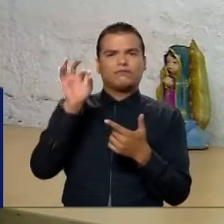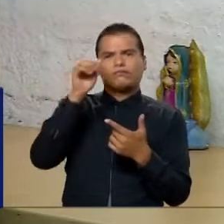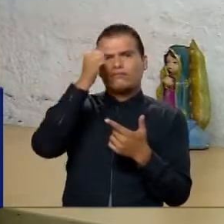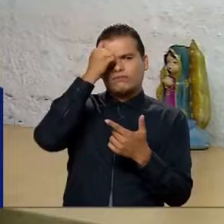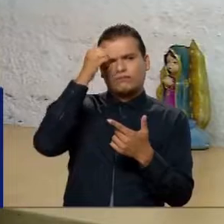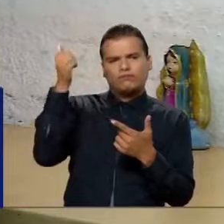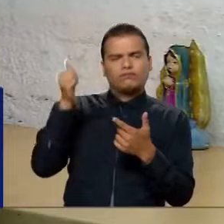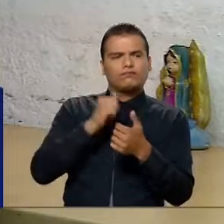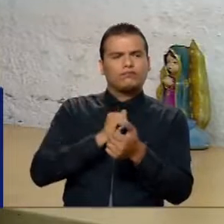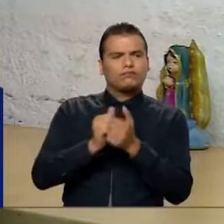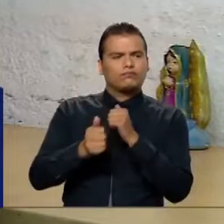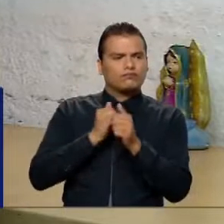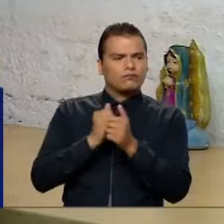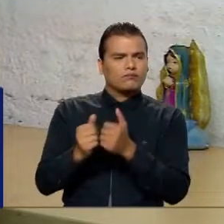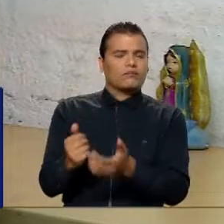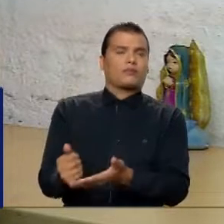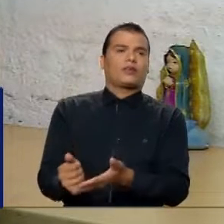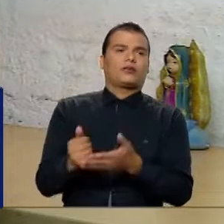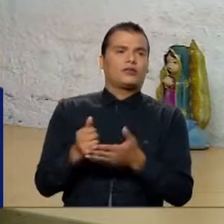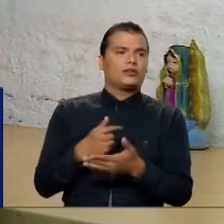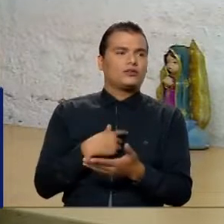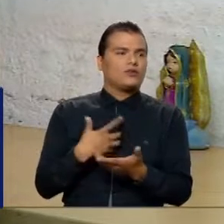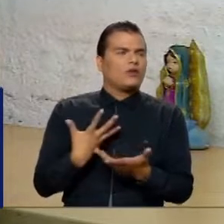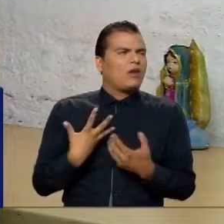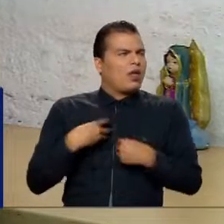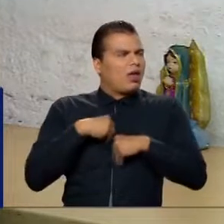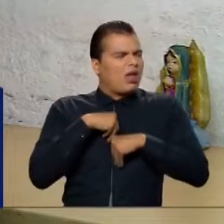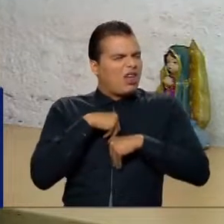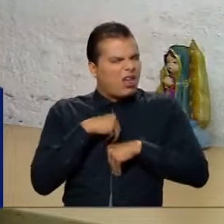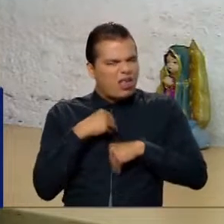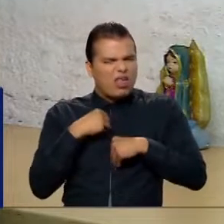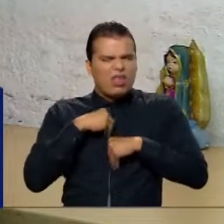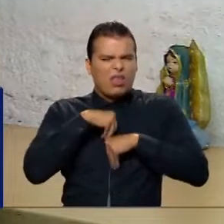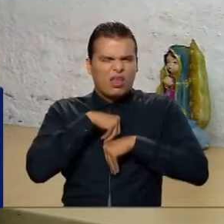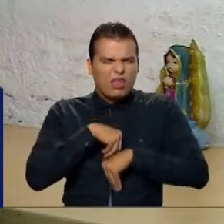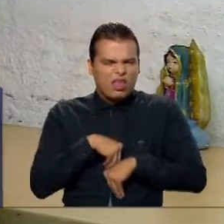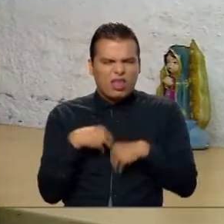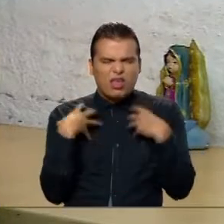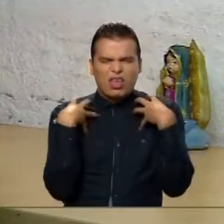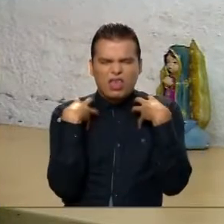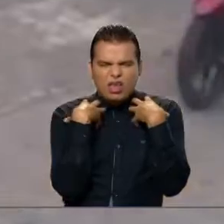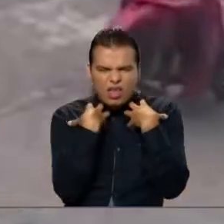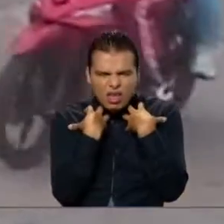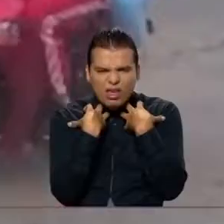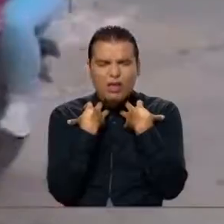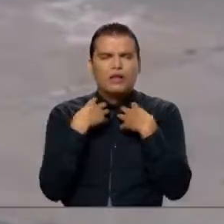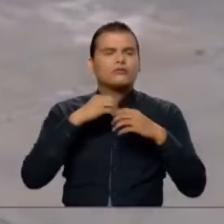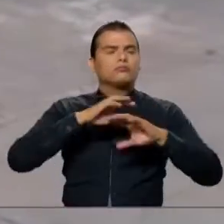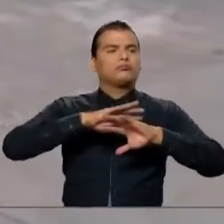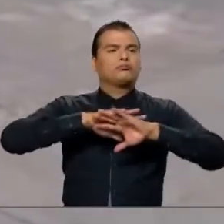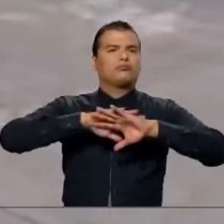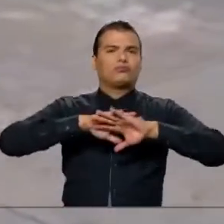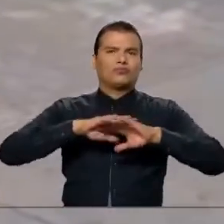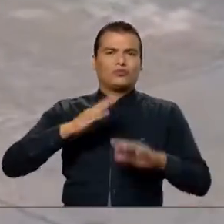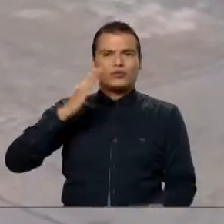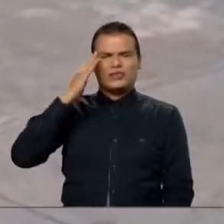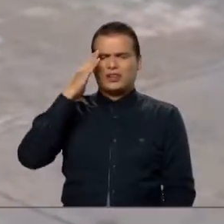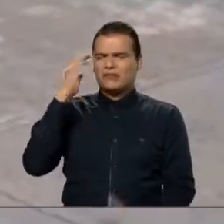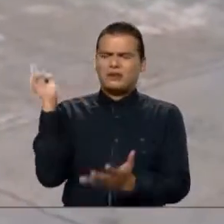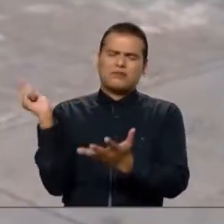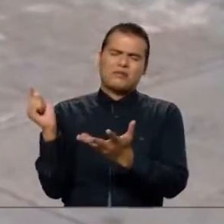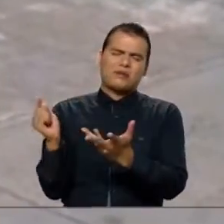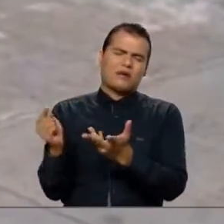pueden liberar todas aquellas situaciones de dolor, de tensión, de abandono familiar,